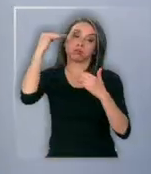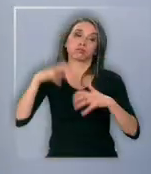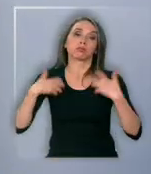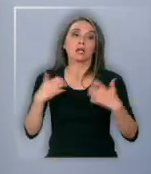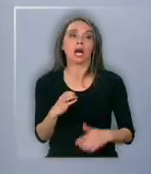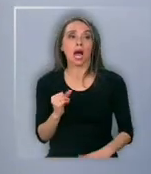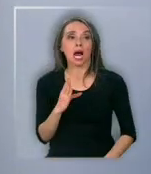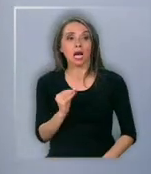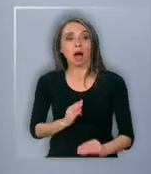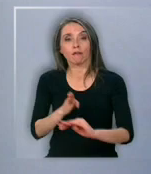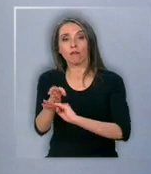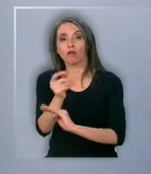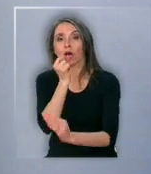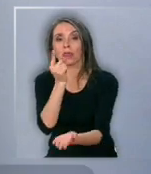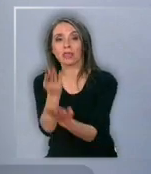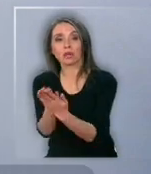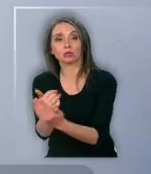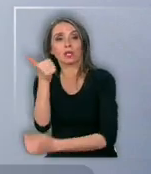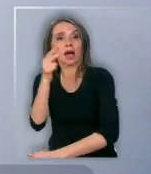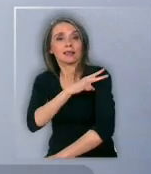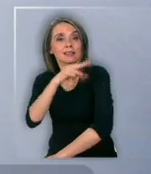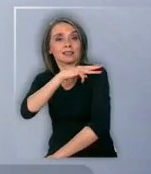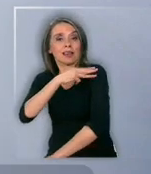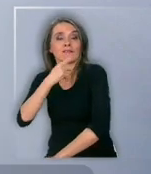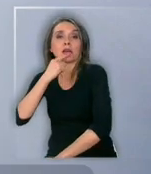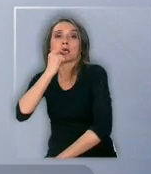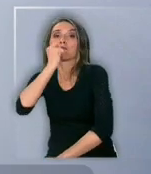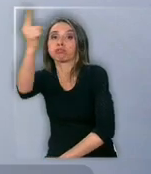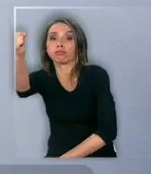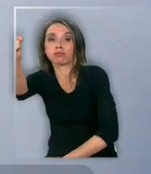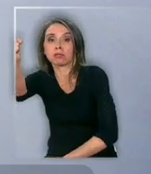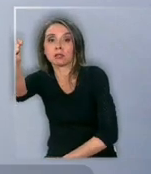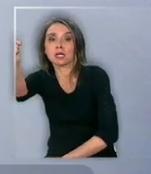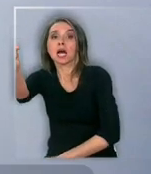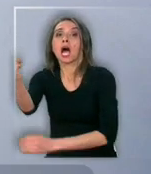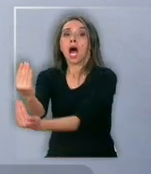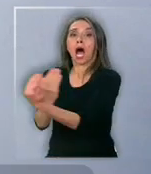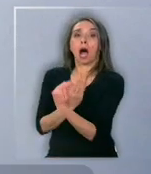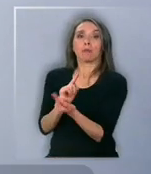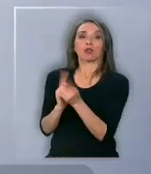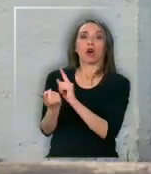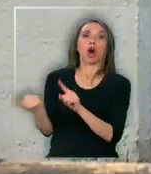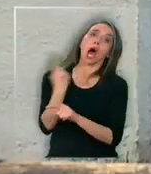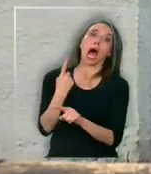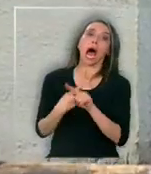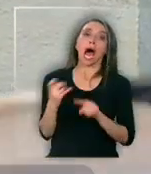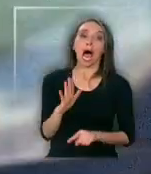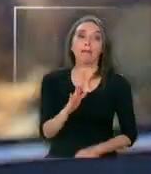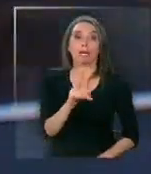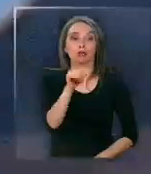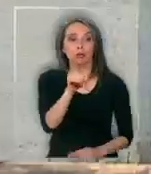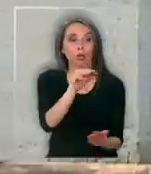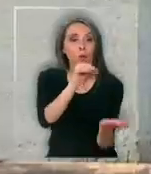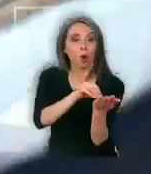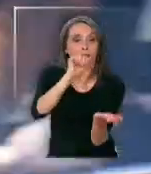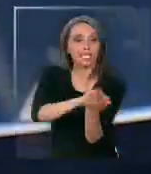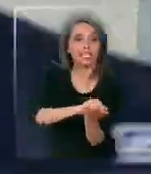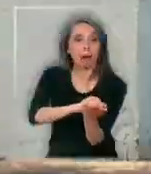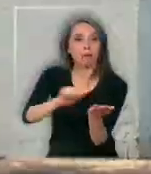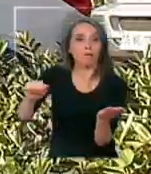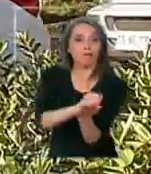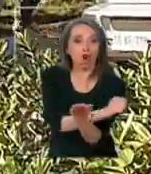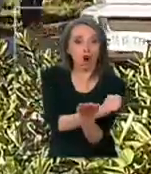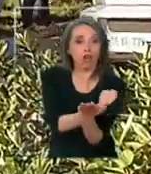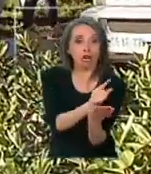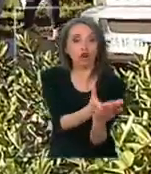El cabo hizo la denuncia ante sus superiores, pero más que apoyo, dice, recibió una amenaza. Asegura que le dijeron que si no retiraba el reclamo, debía